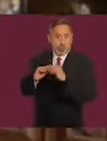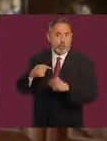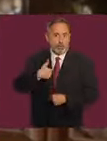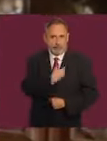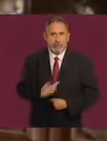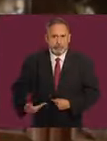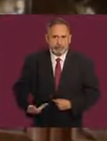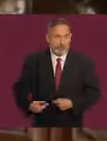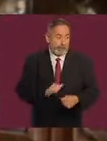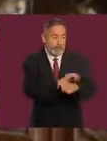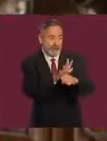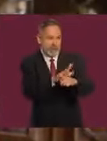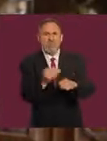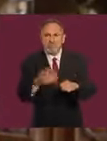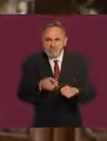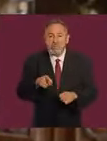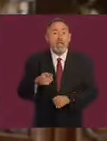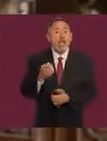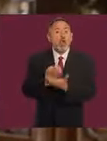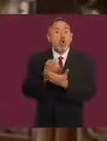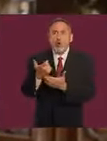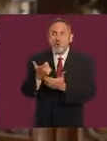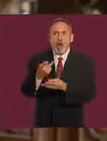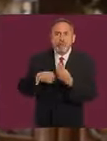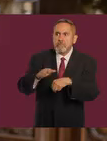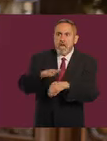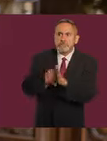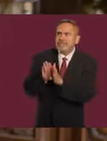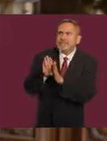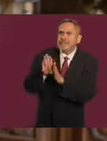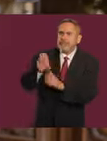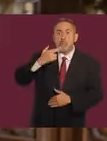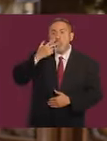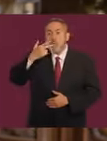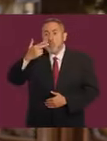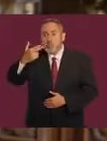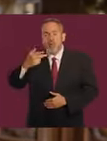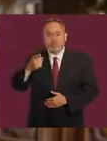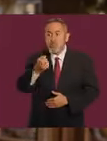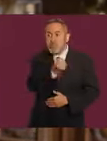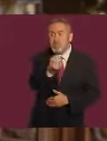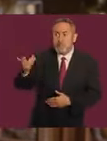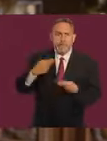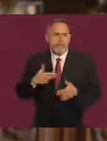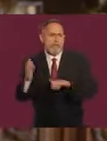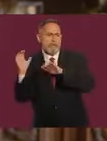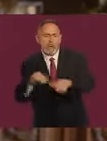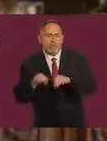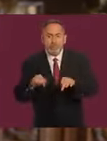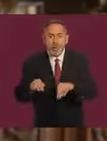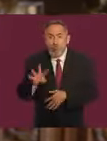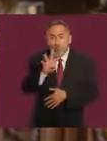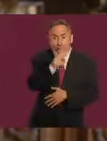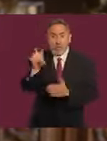Durante nuestro gobierno, a pesar de la pandemia, creció la economía y sobre todo se crearon